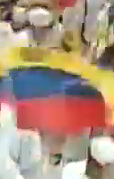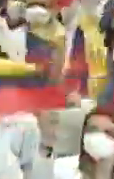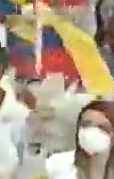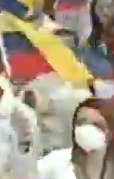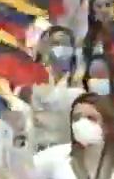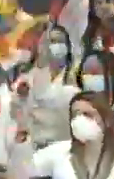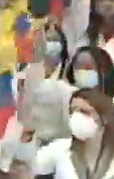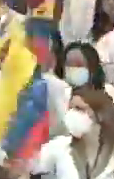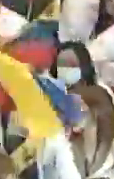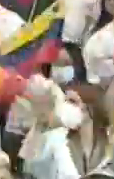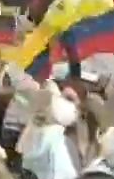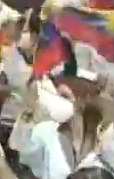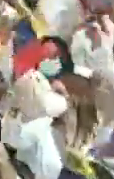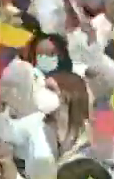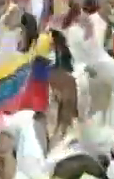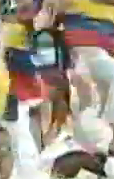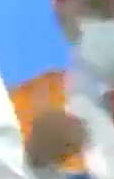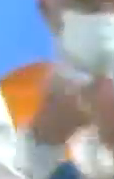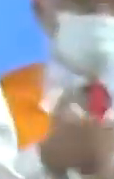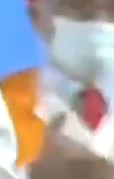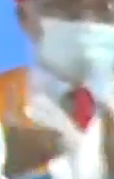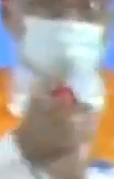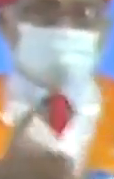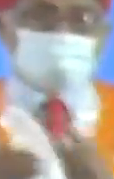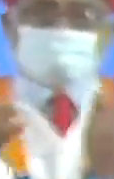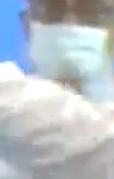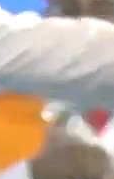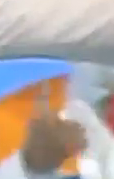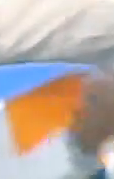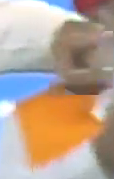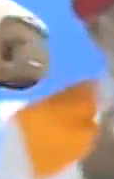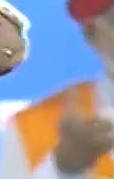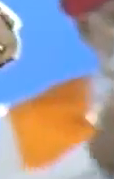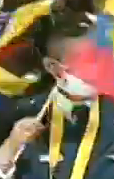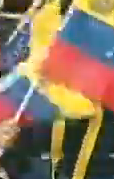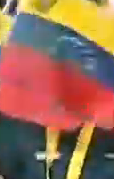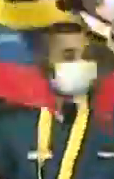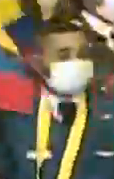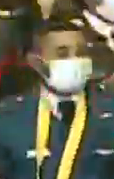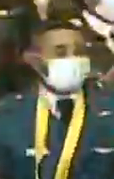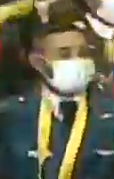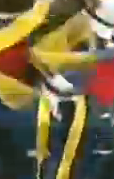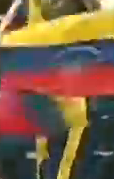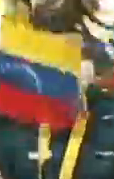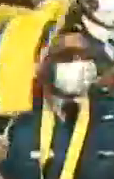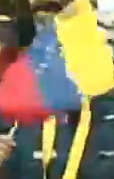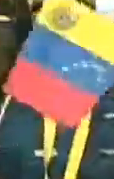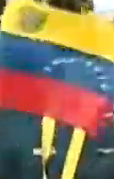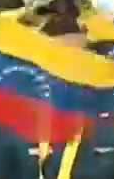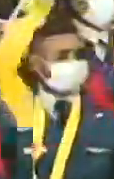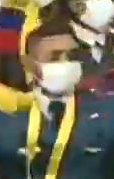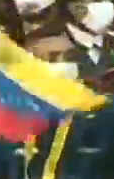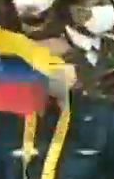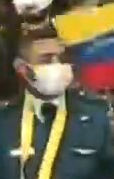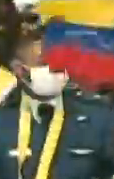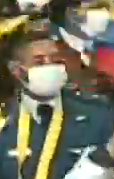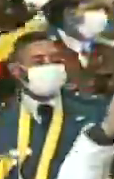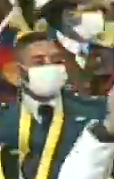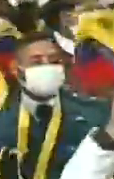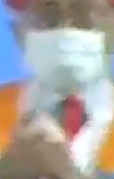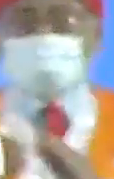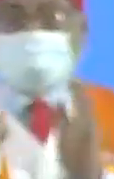que tenga que ser sanado. Venezuela, además, hacia contexto, el presidente Nicolás Maduro Moros fue puesto a prueba